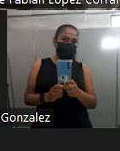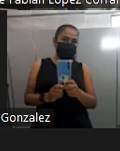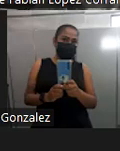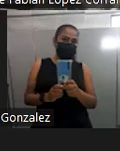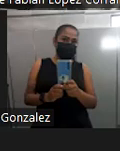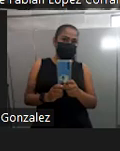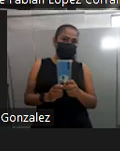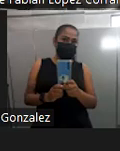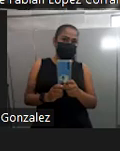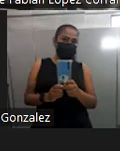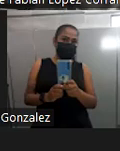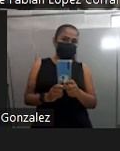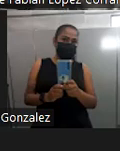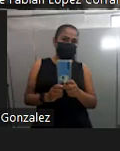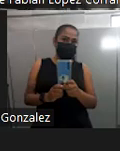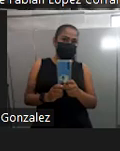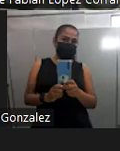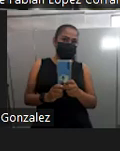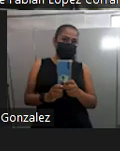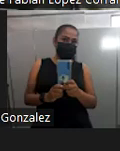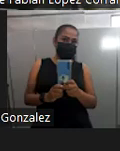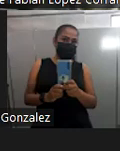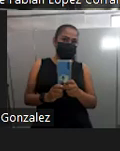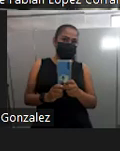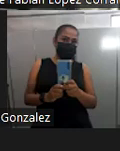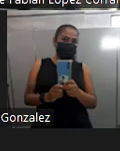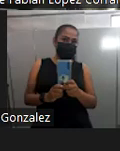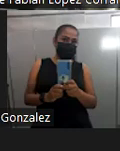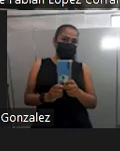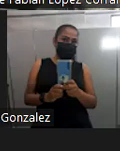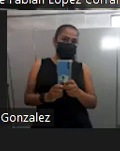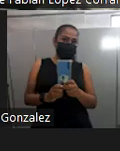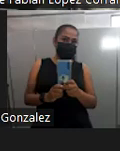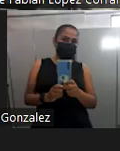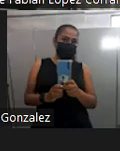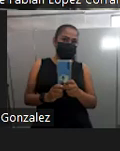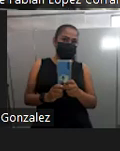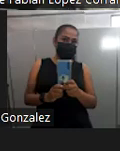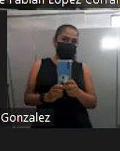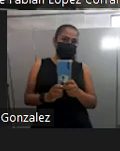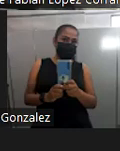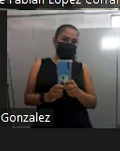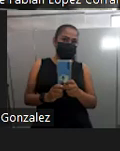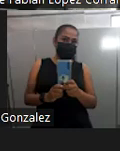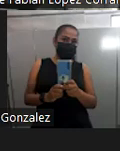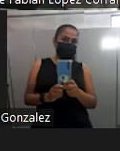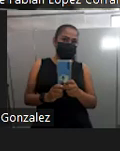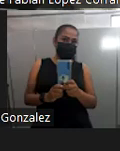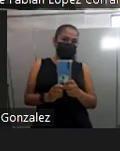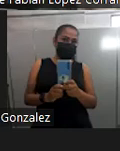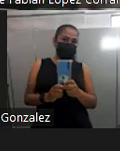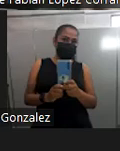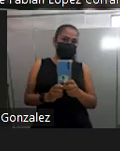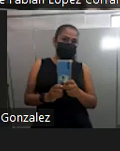ricos pobres y la razón del porque hay tantos recursos en los mares nos explica nos explica ya costó